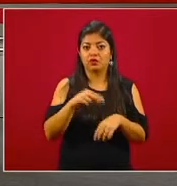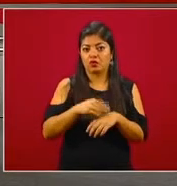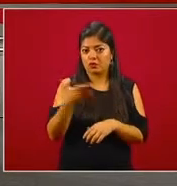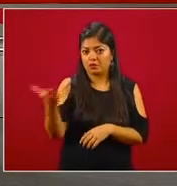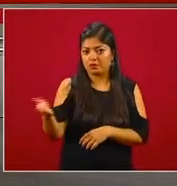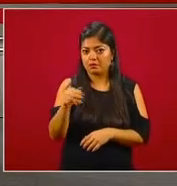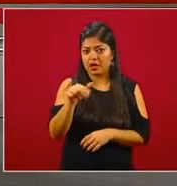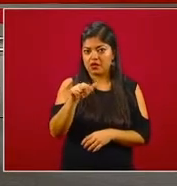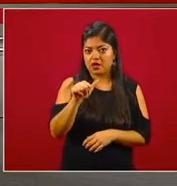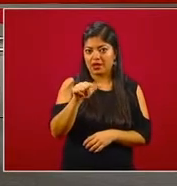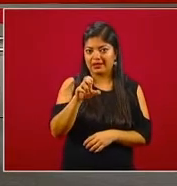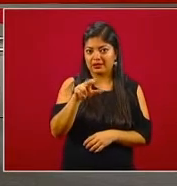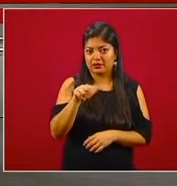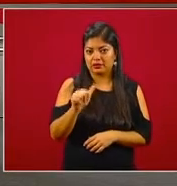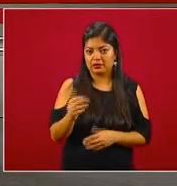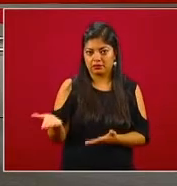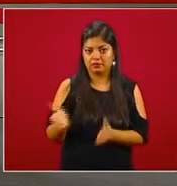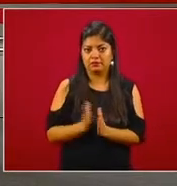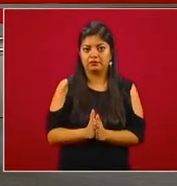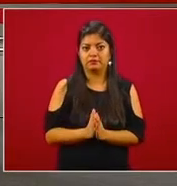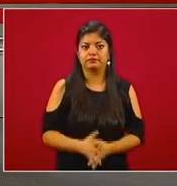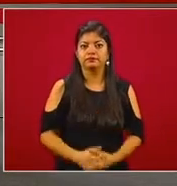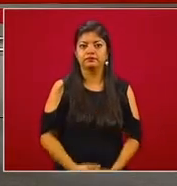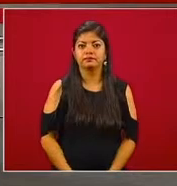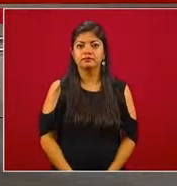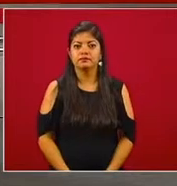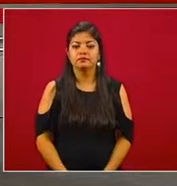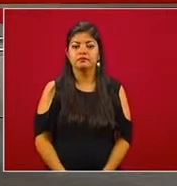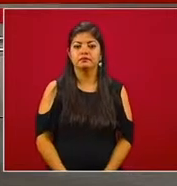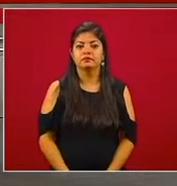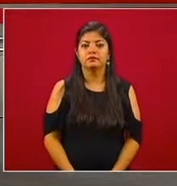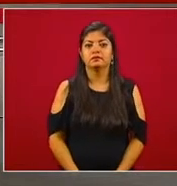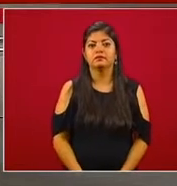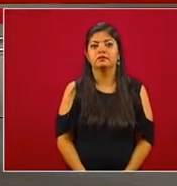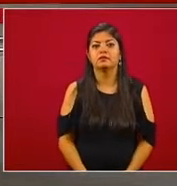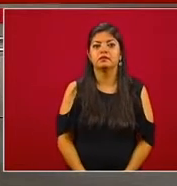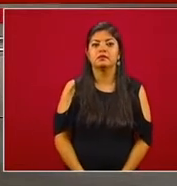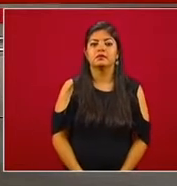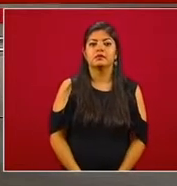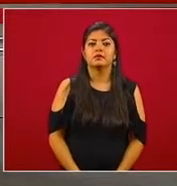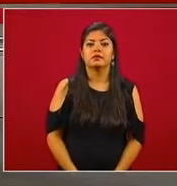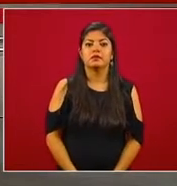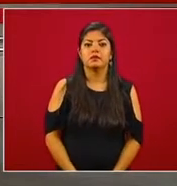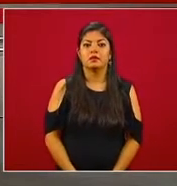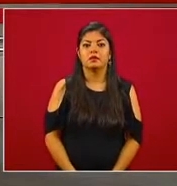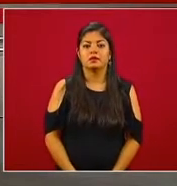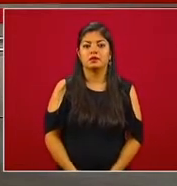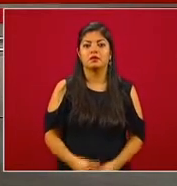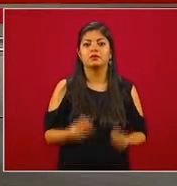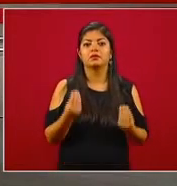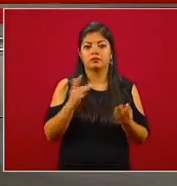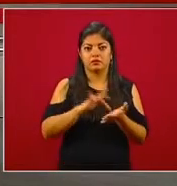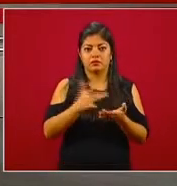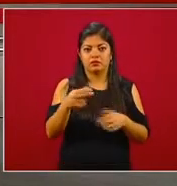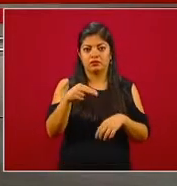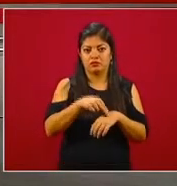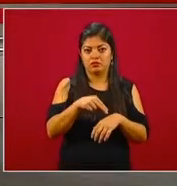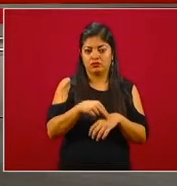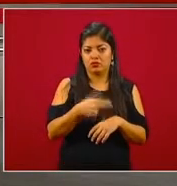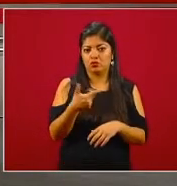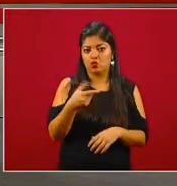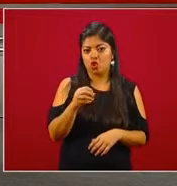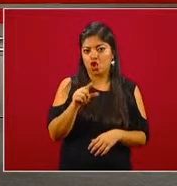shows how the pandemic is behaving. Thank you so much. Dr. Hugo. Muchas gracias, doctor Hugo López